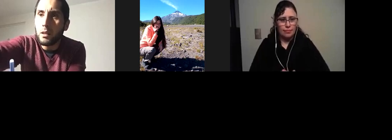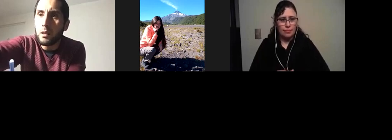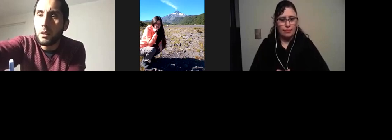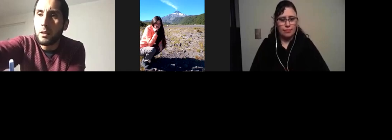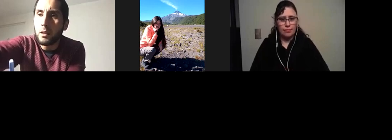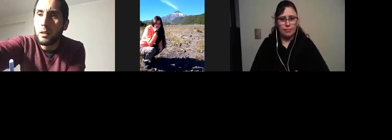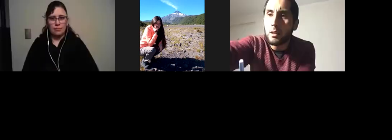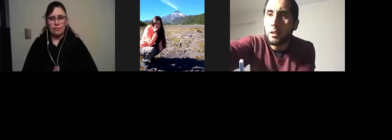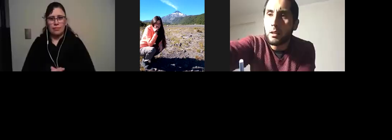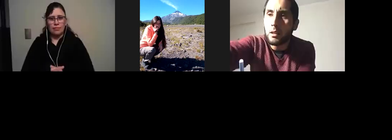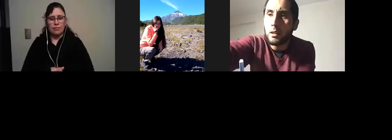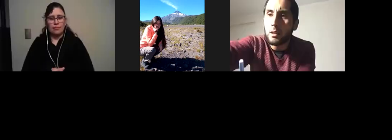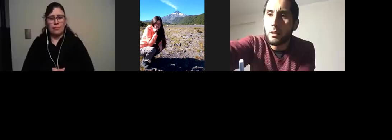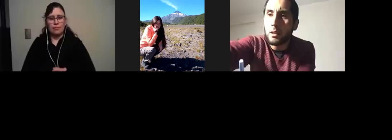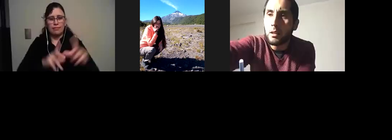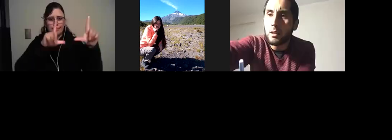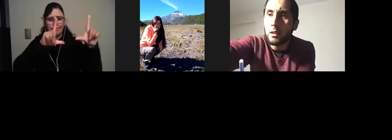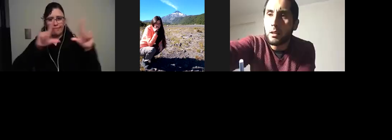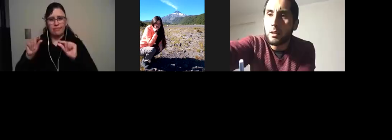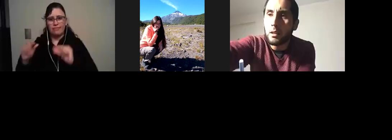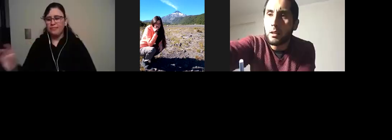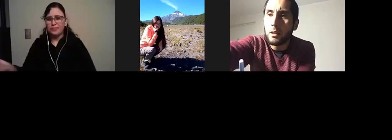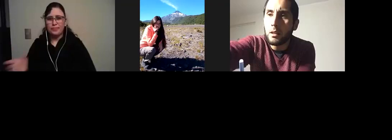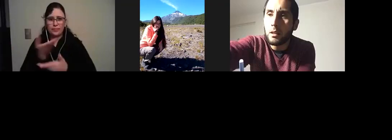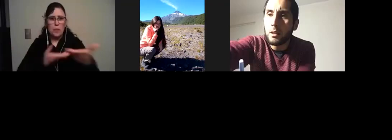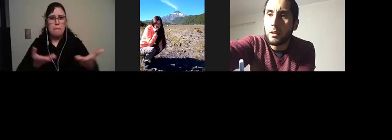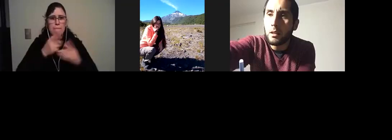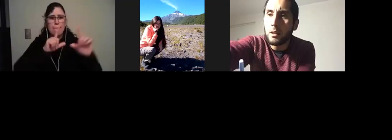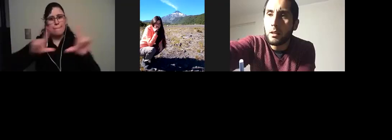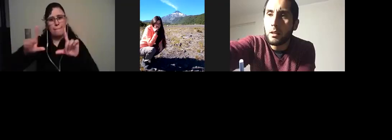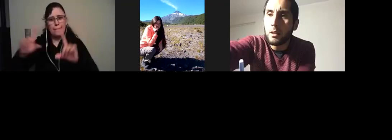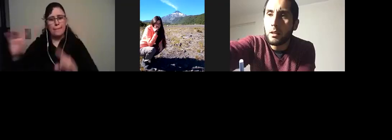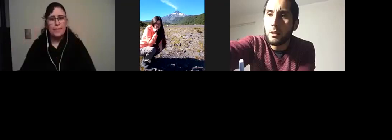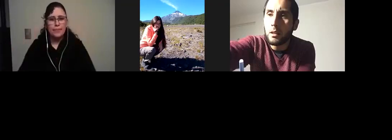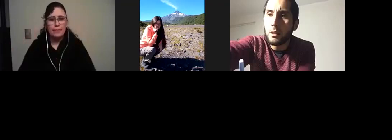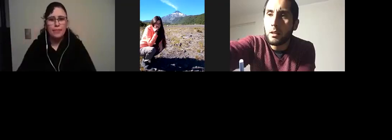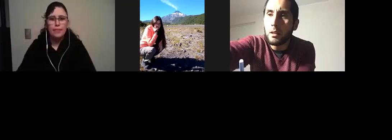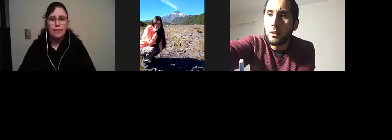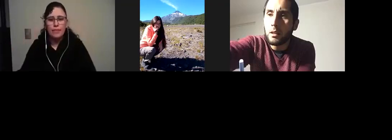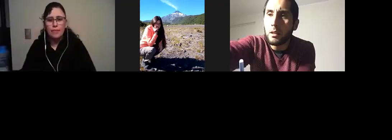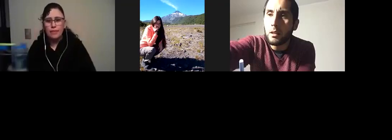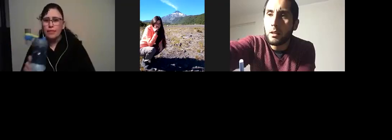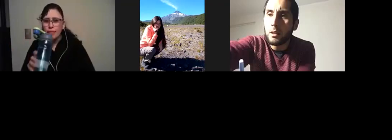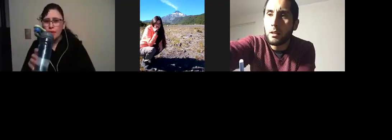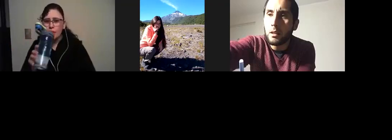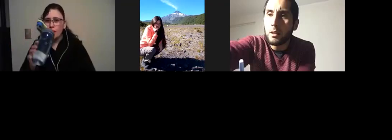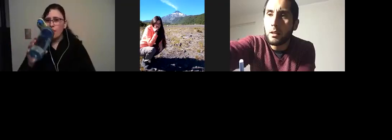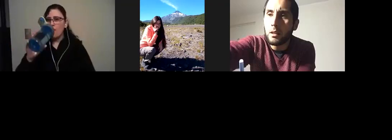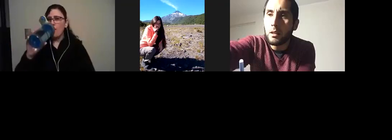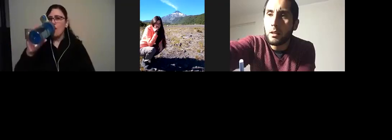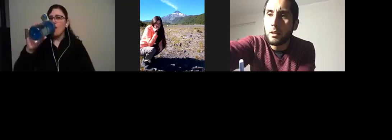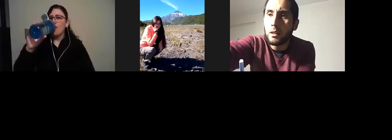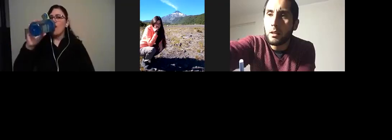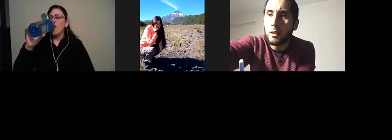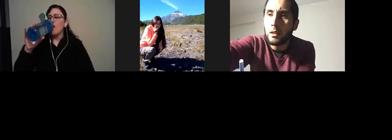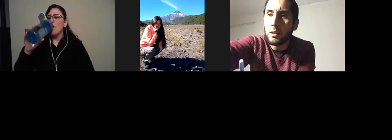Entonces desactivo mi imagen y pongo compartir pantalla. Comenzar transmisión.